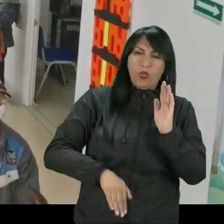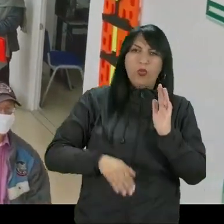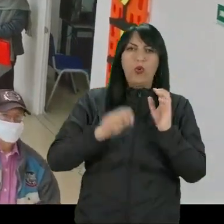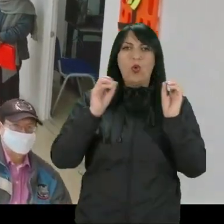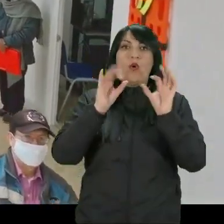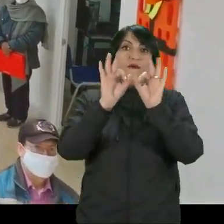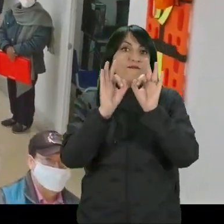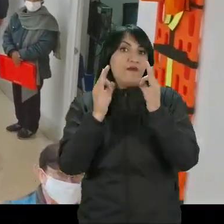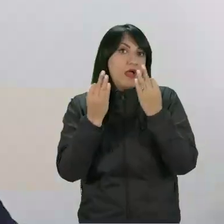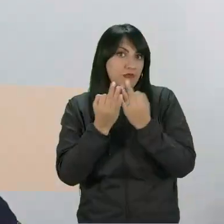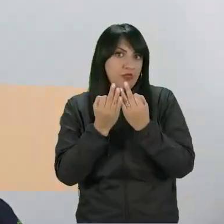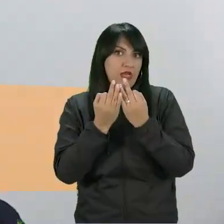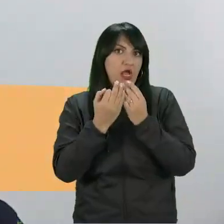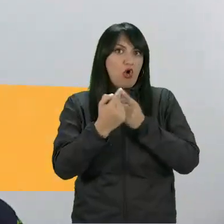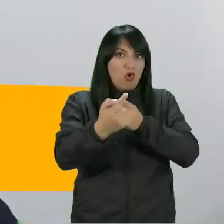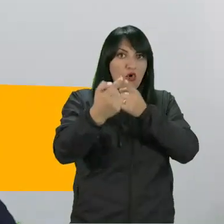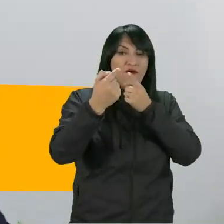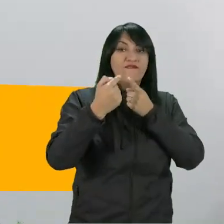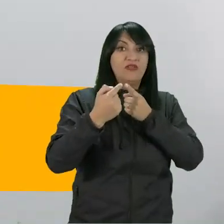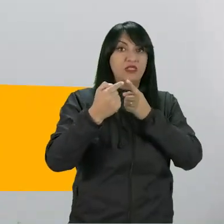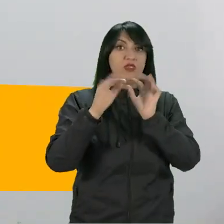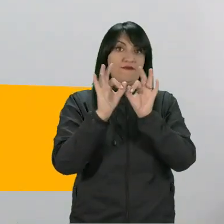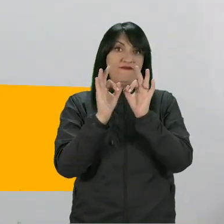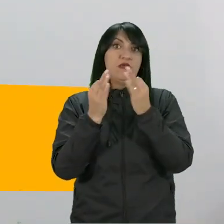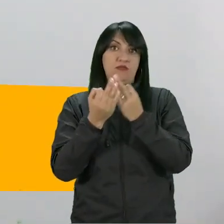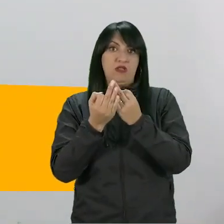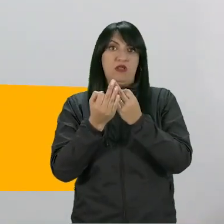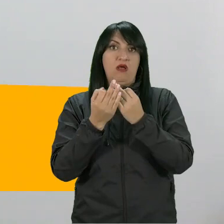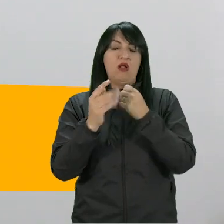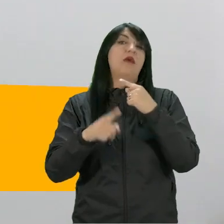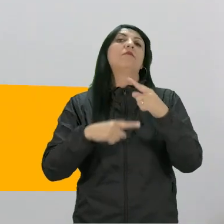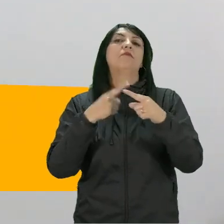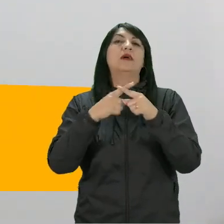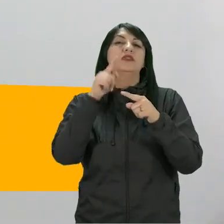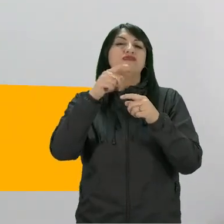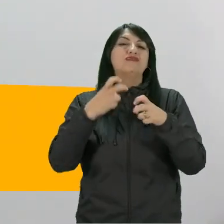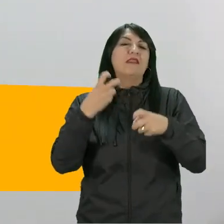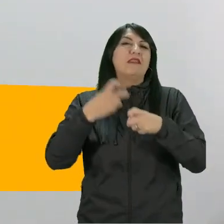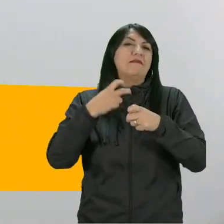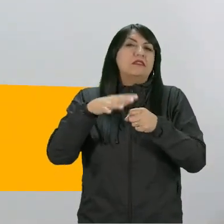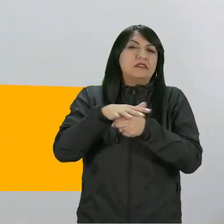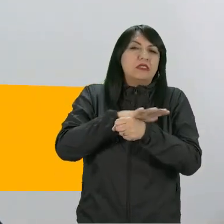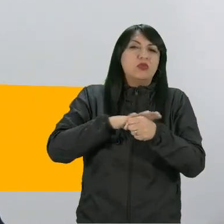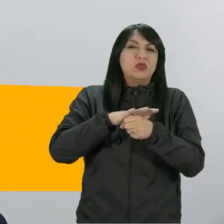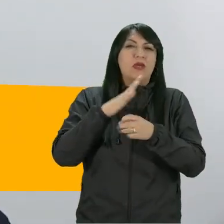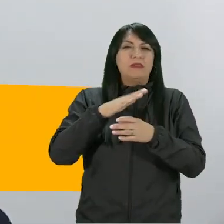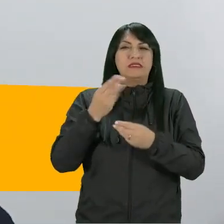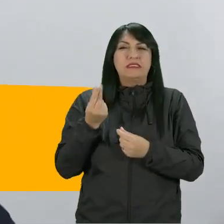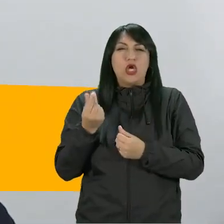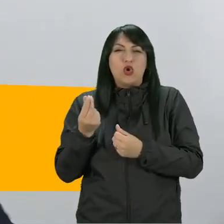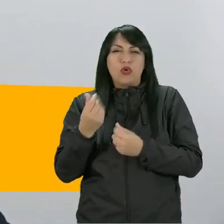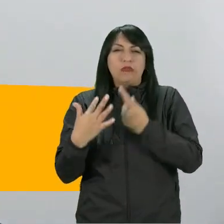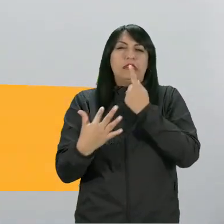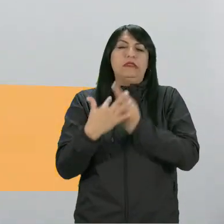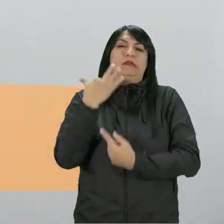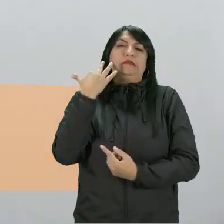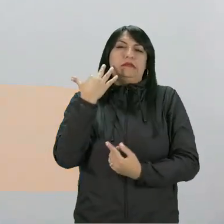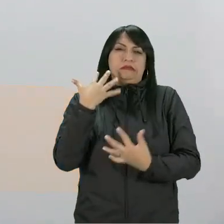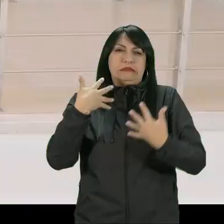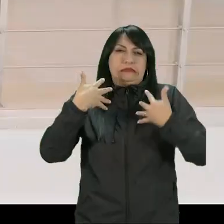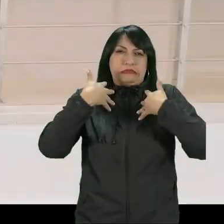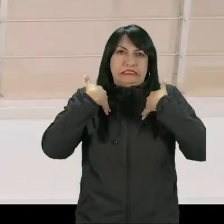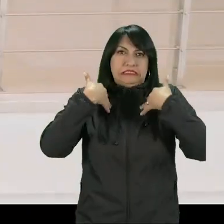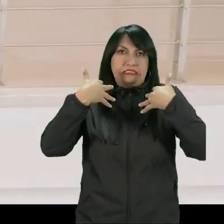que situaciones familiares conflictos familiares a veces o alteraciones con relación a la parte